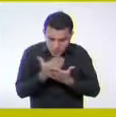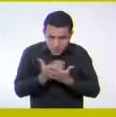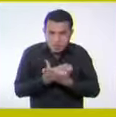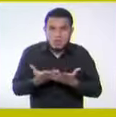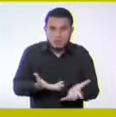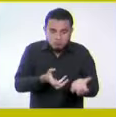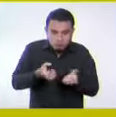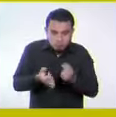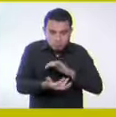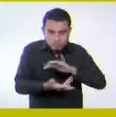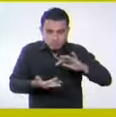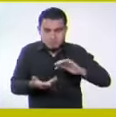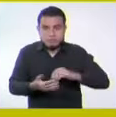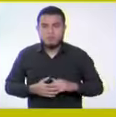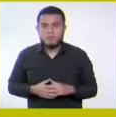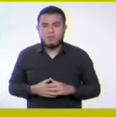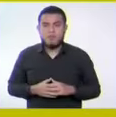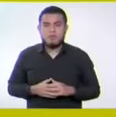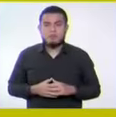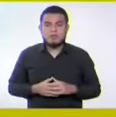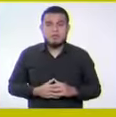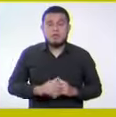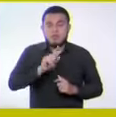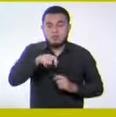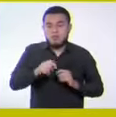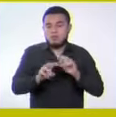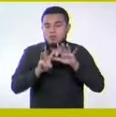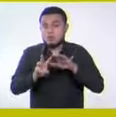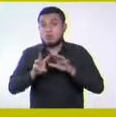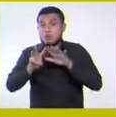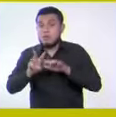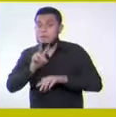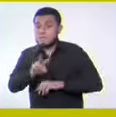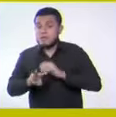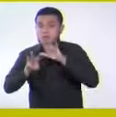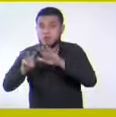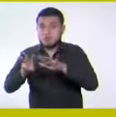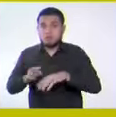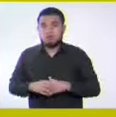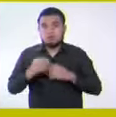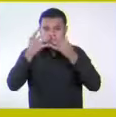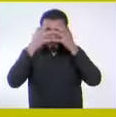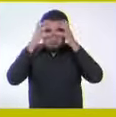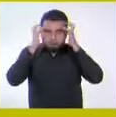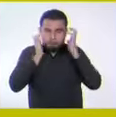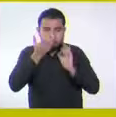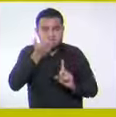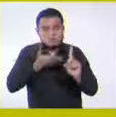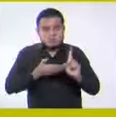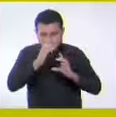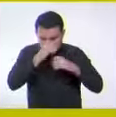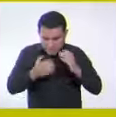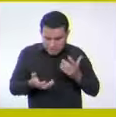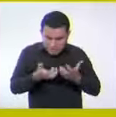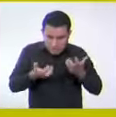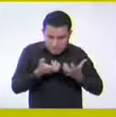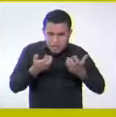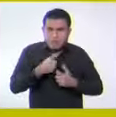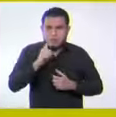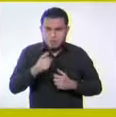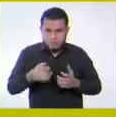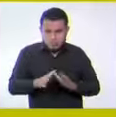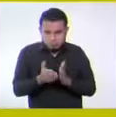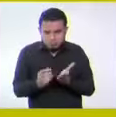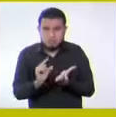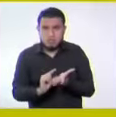de fuentes naturales. Y en 1828, Friedrich Wöhler efectuó la primera síntesis orgánica,